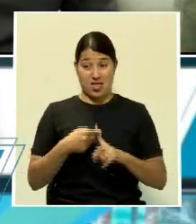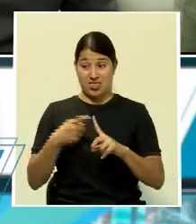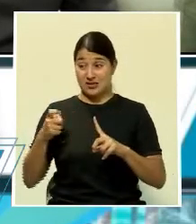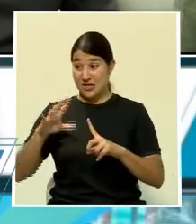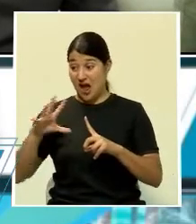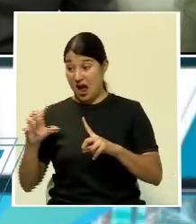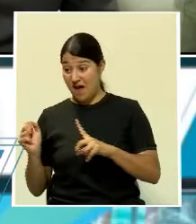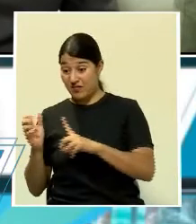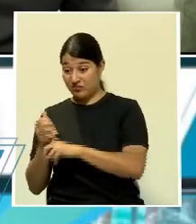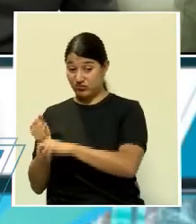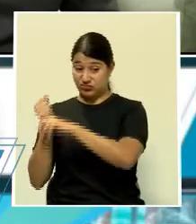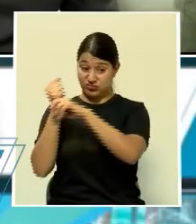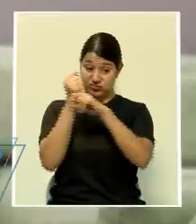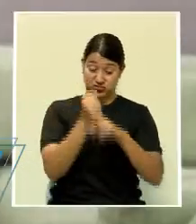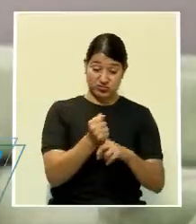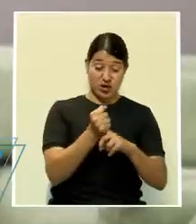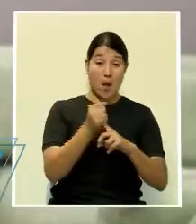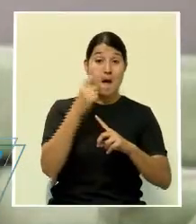y Europa?